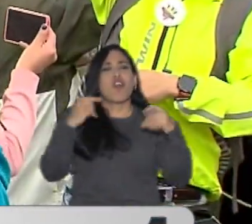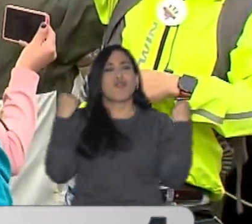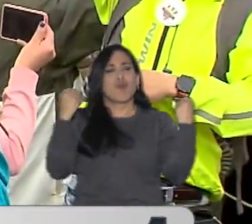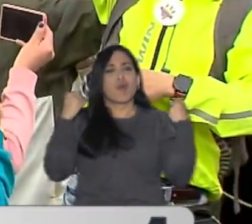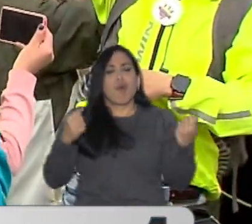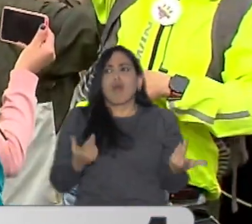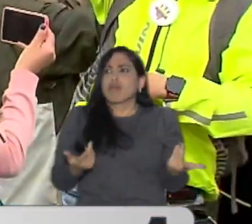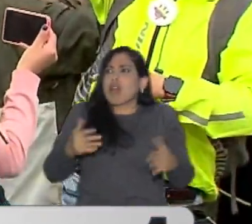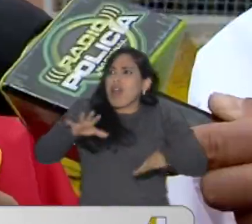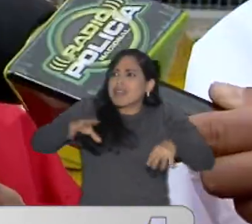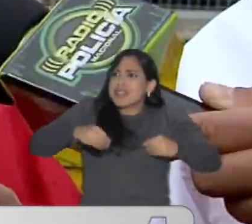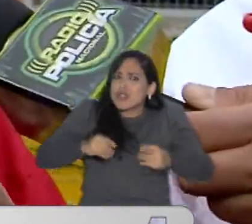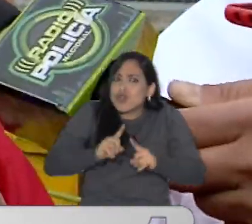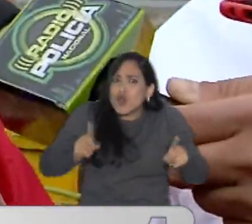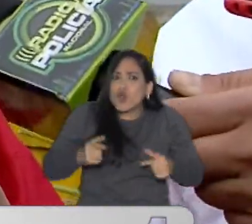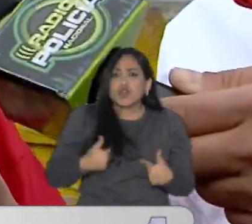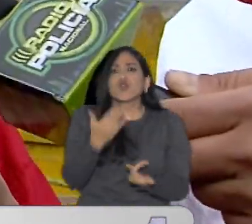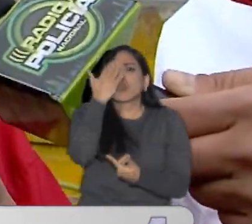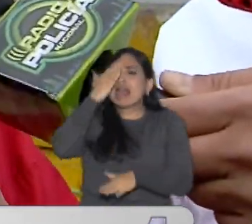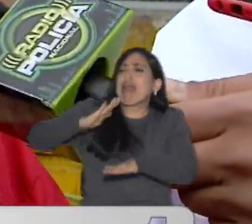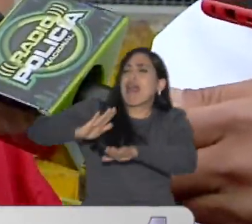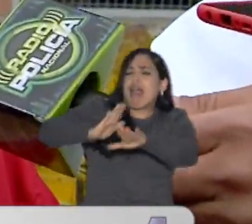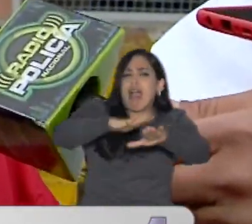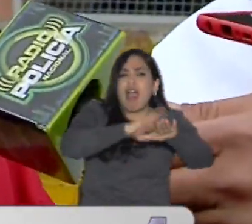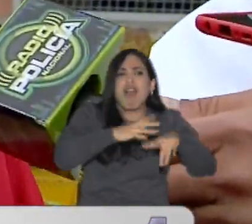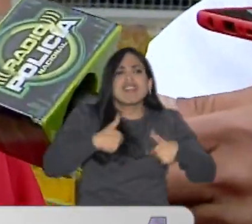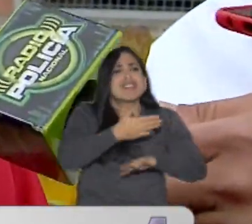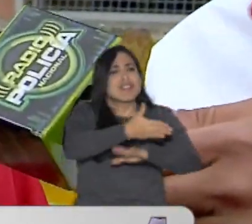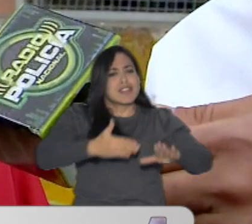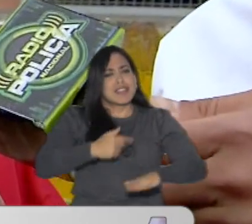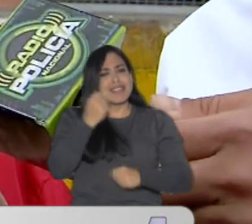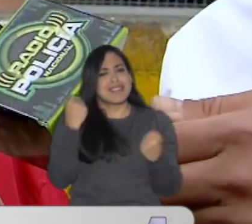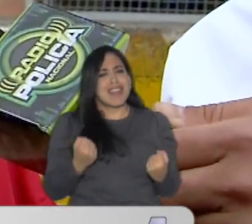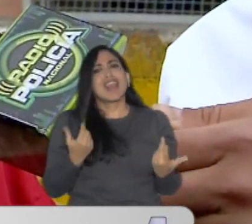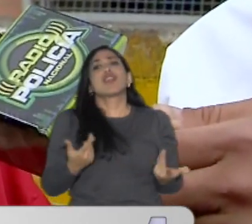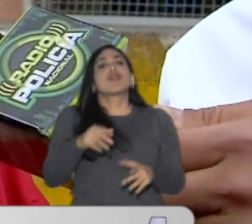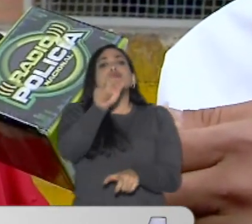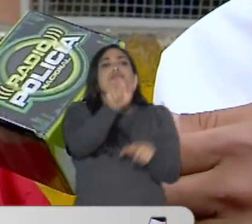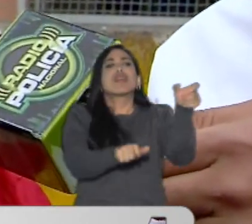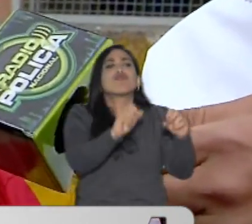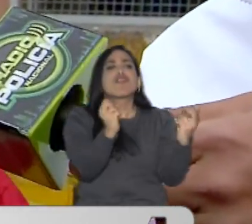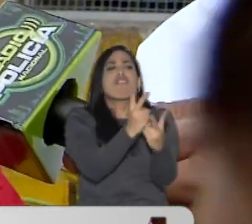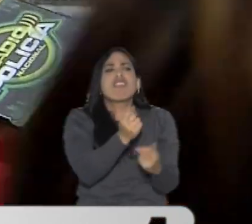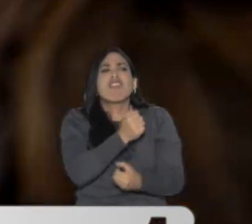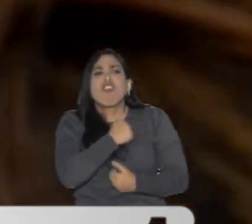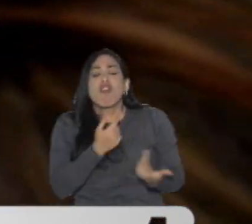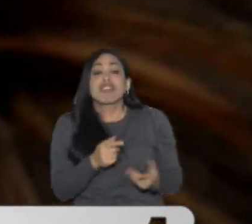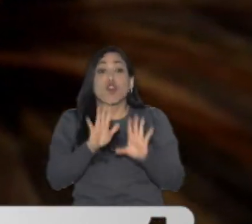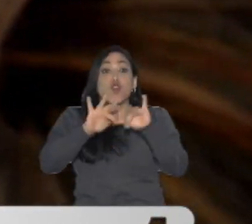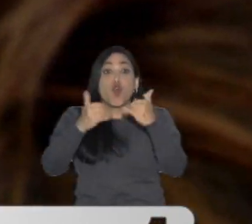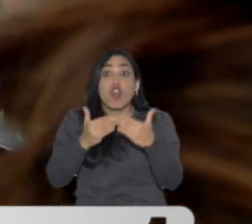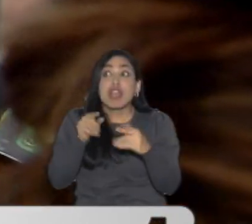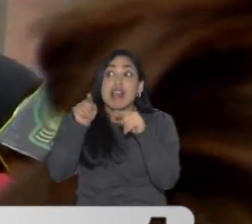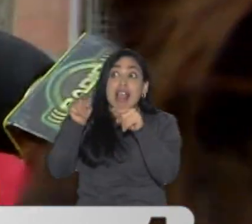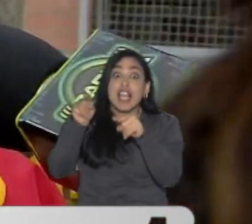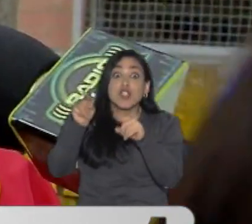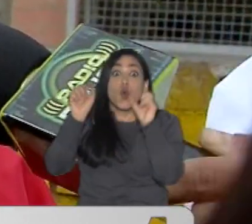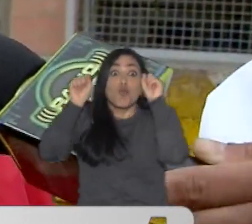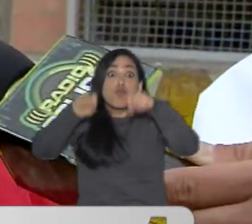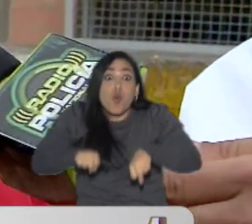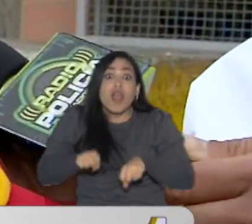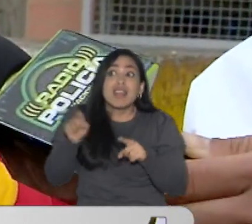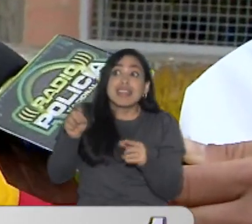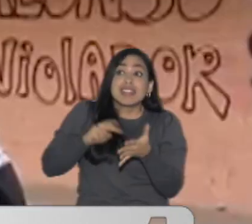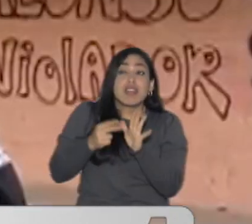¿Qué es lo que no puede suceder? Y yo sí hago un llamado y una exigencia a los violentos. Los colegios no pueden